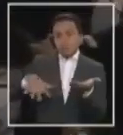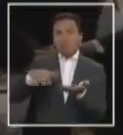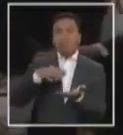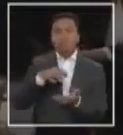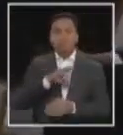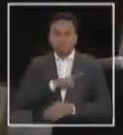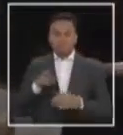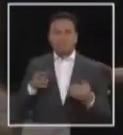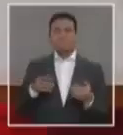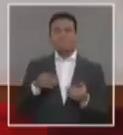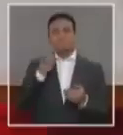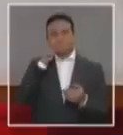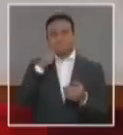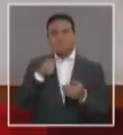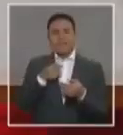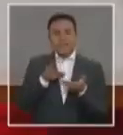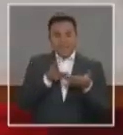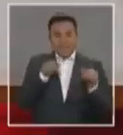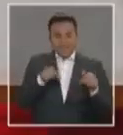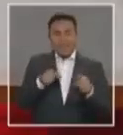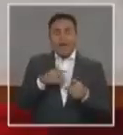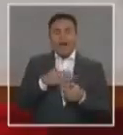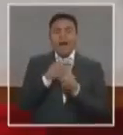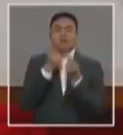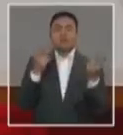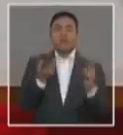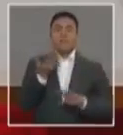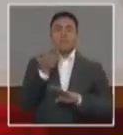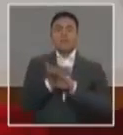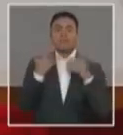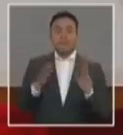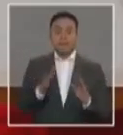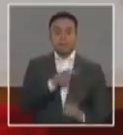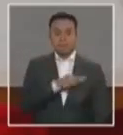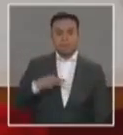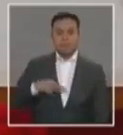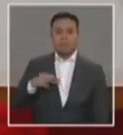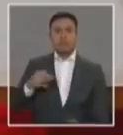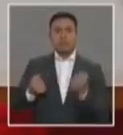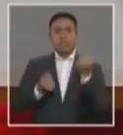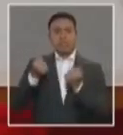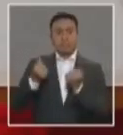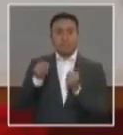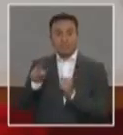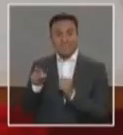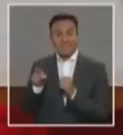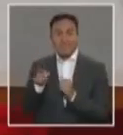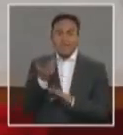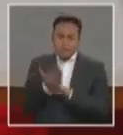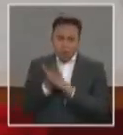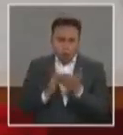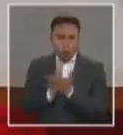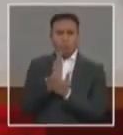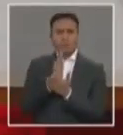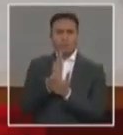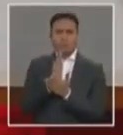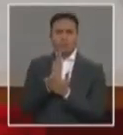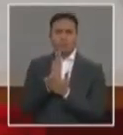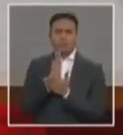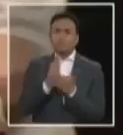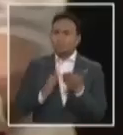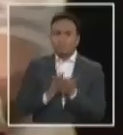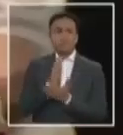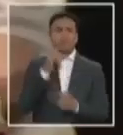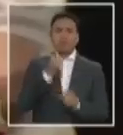huachipato tiene que verse acompañada de una intervención del Estado Mayor donde se recupere el rol que alguna vez tuvo en generar un